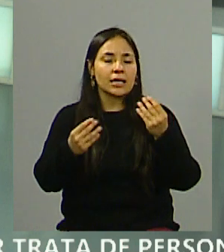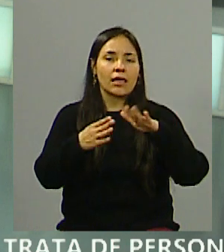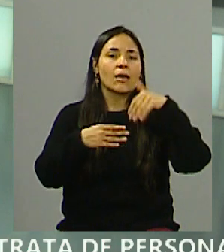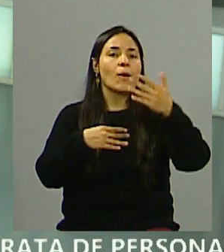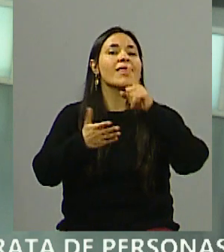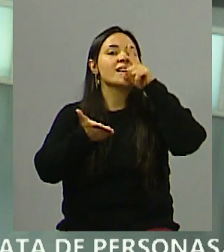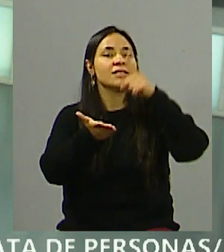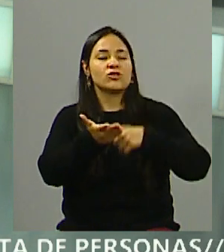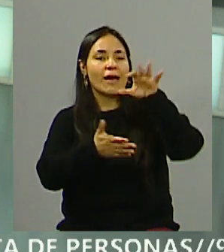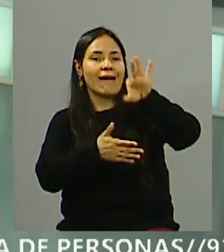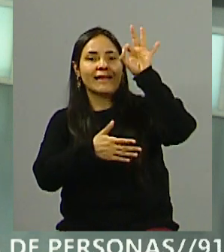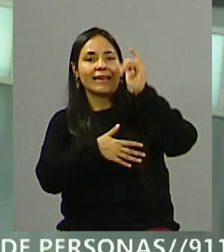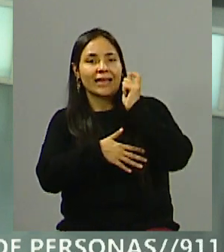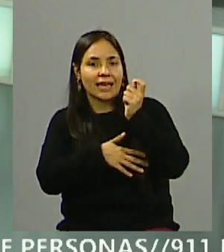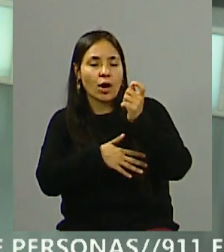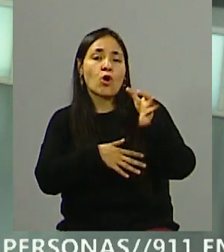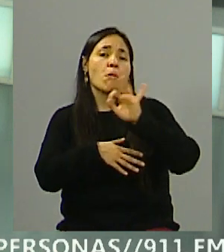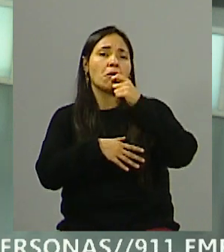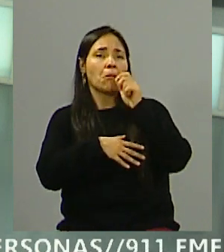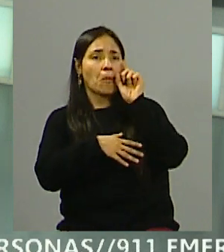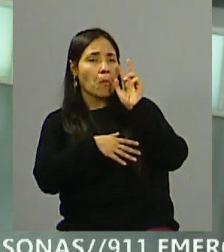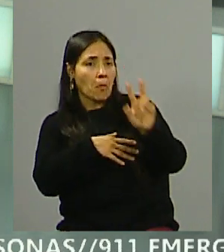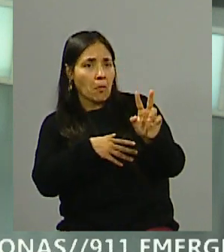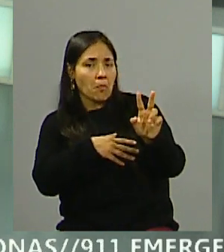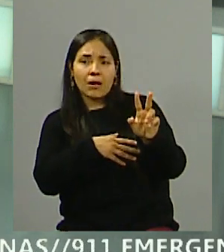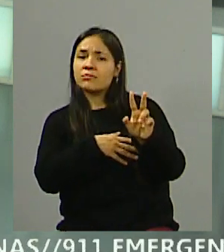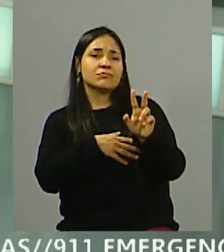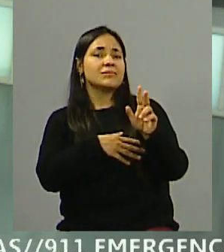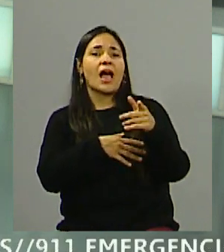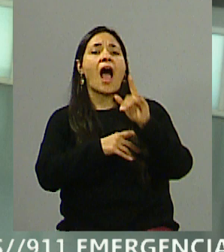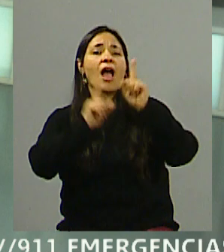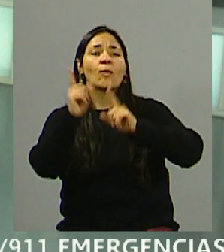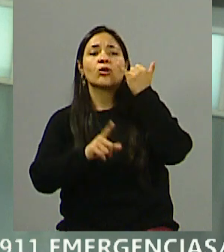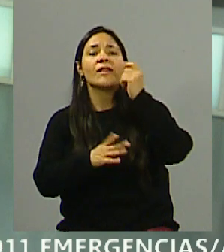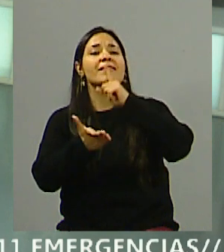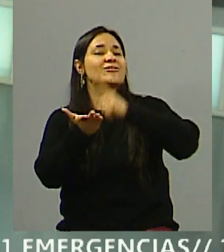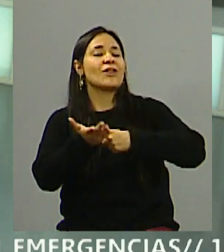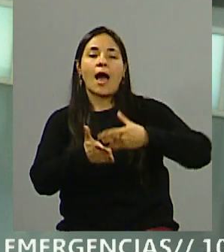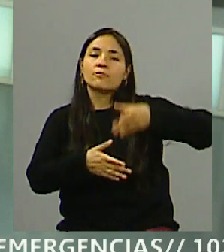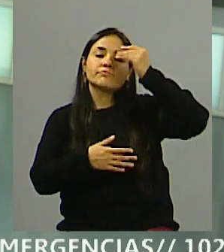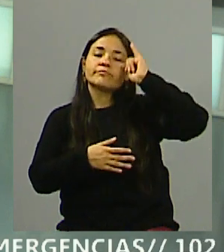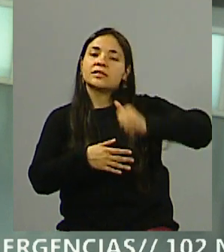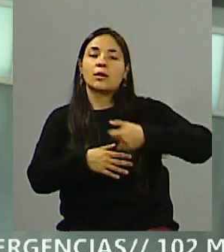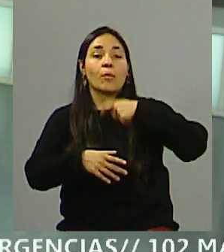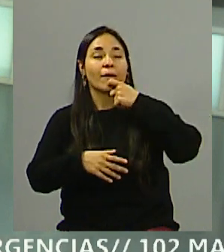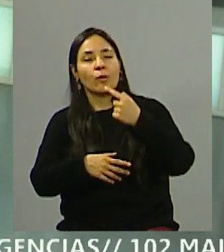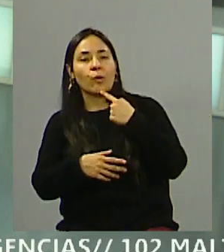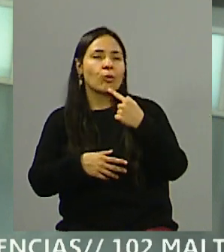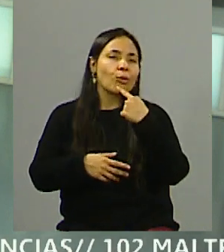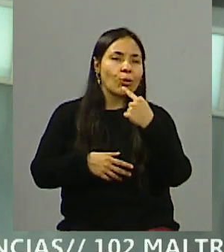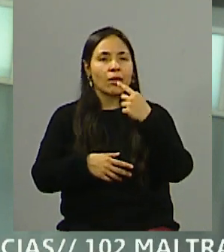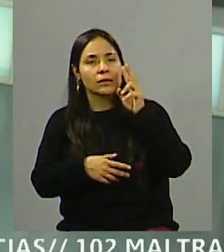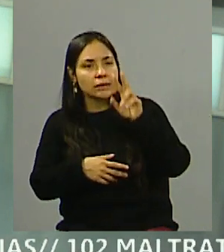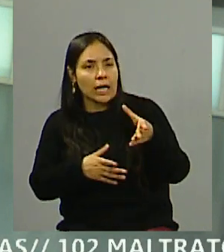de elegir tu candidato, si reafirma a los que ya tienen la idea, si le ayuda al que está indeciso. Bueno, para hablar de este